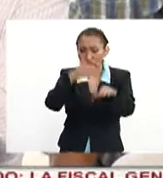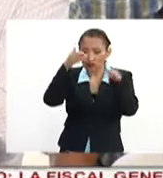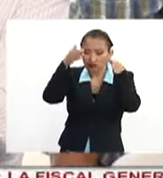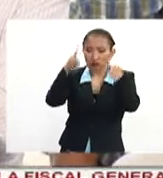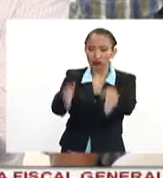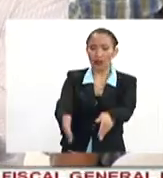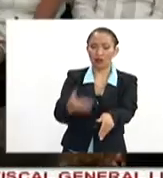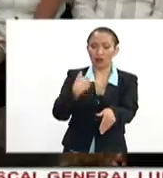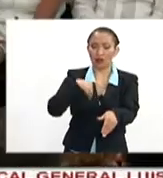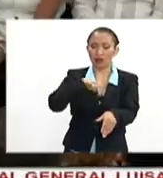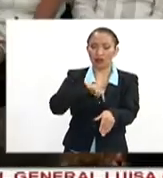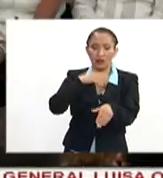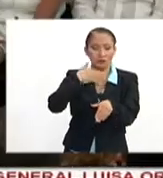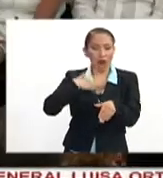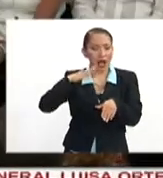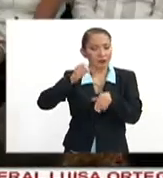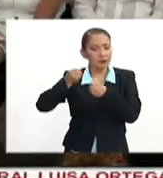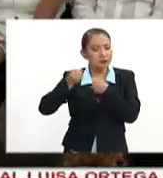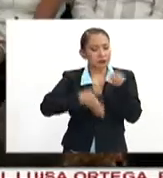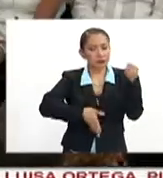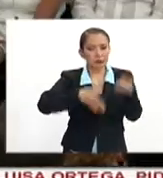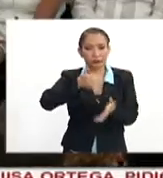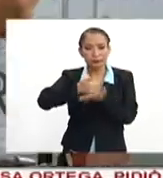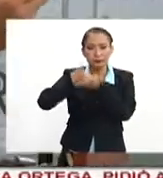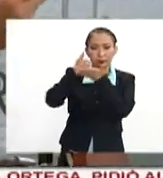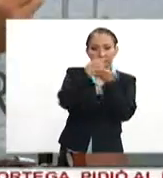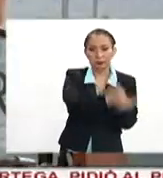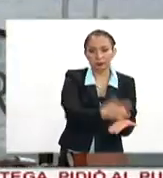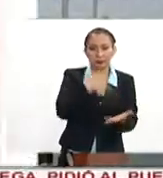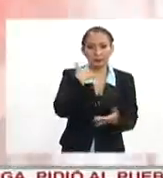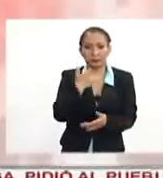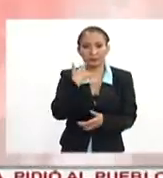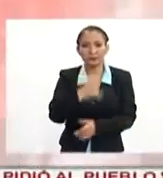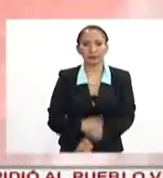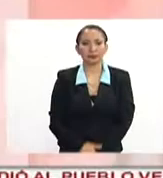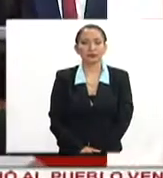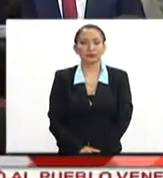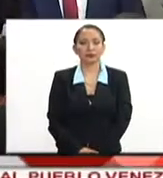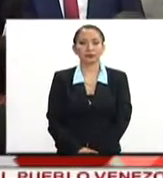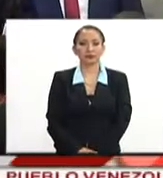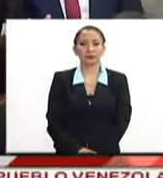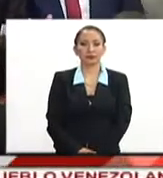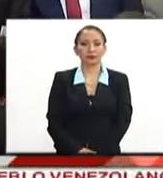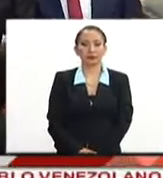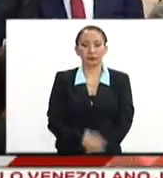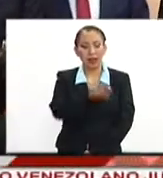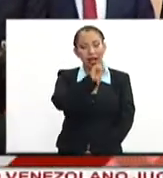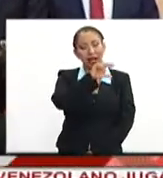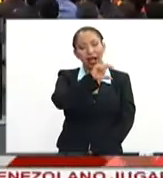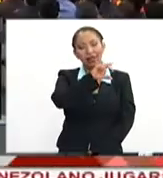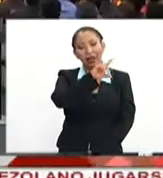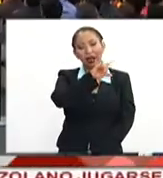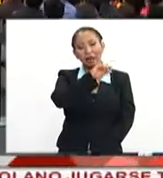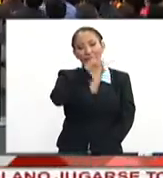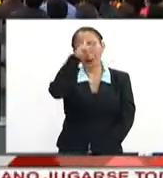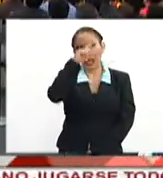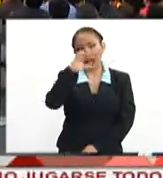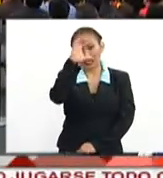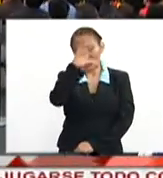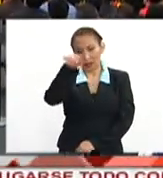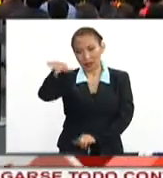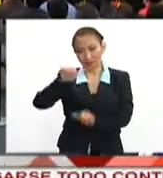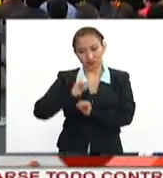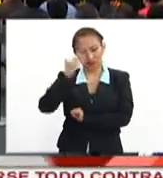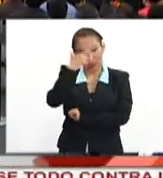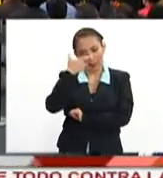dar nuestra mayor aportación, nuestro esfuerzo. La Academia Mexicana de las Ciencias, la encargada